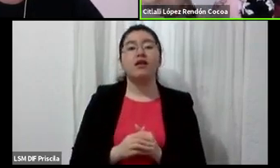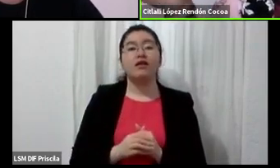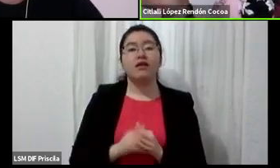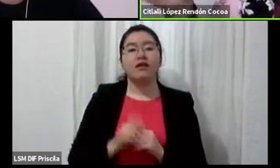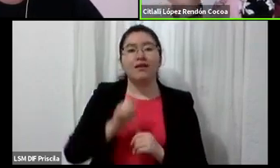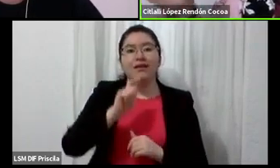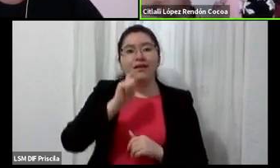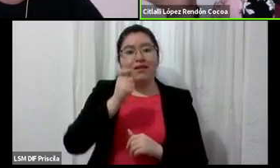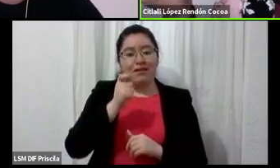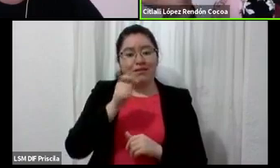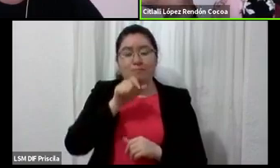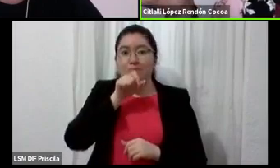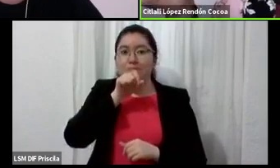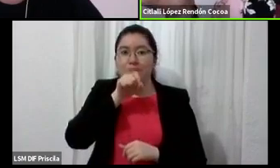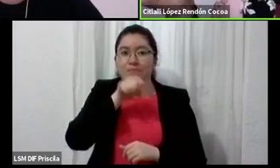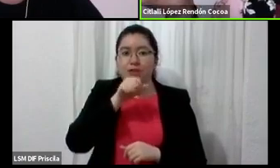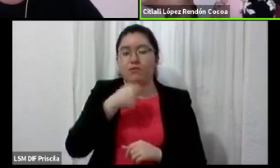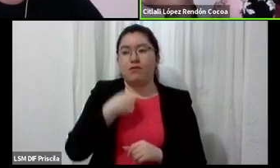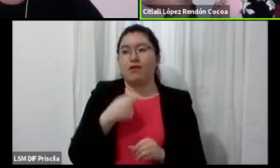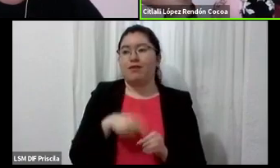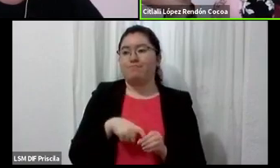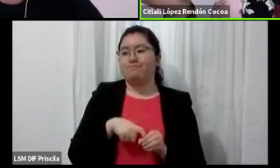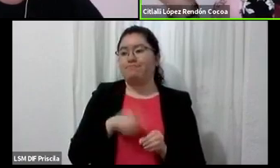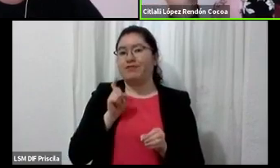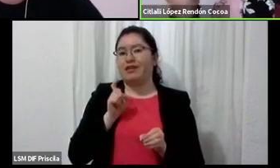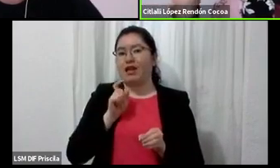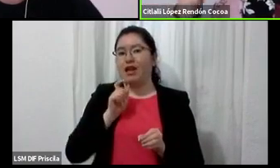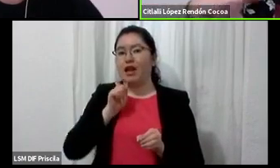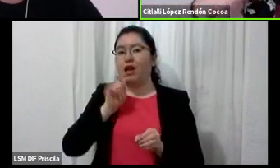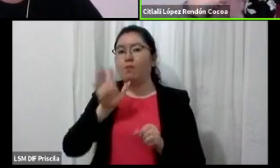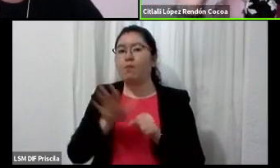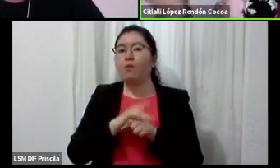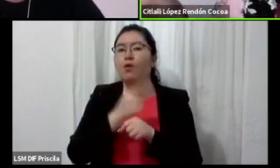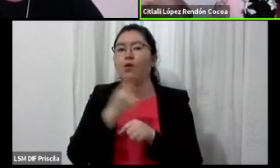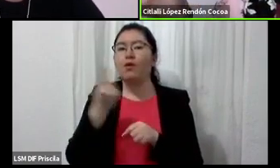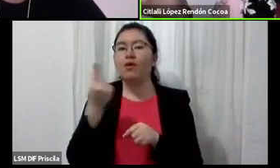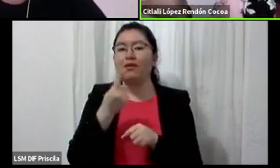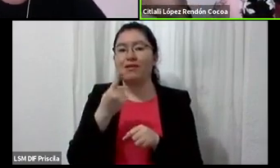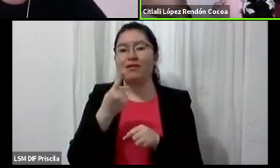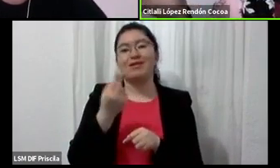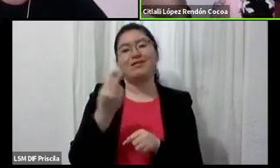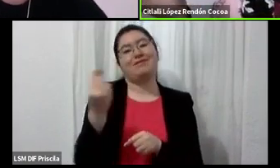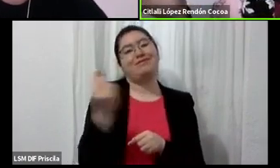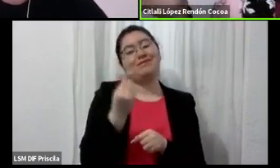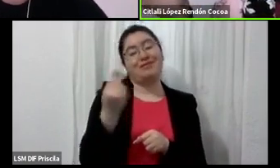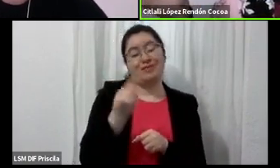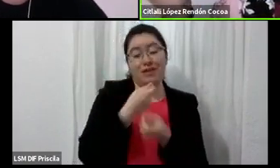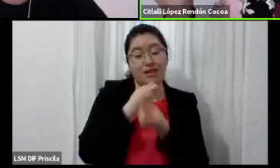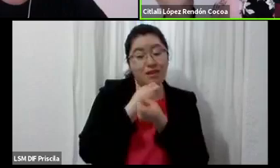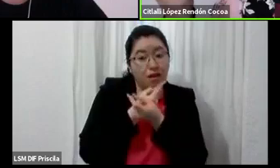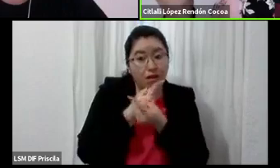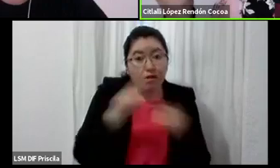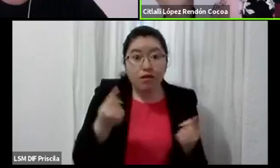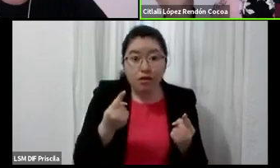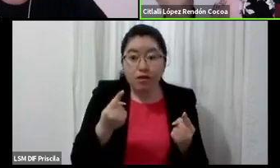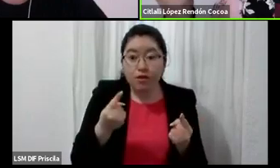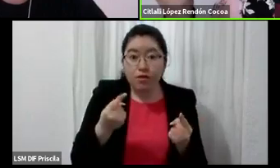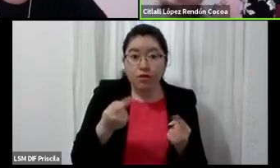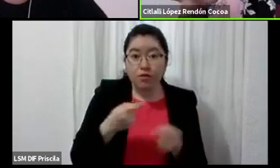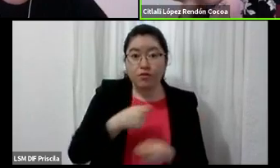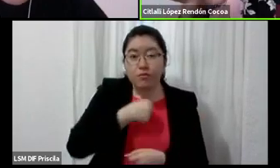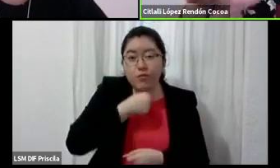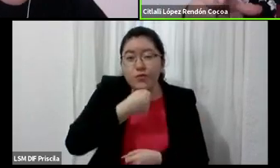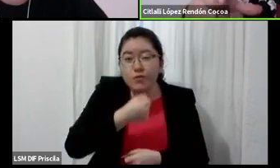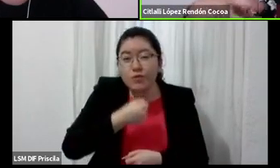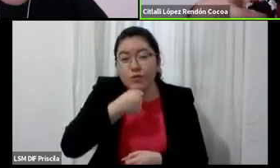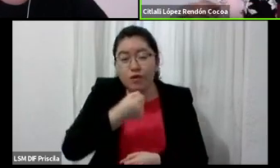suelen desertar por la misma razón, que es estar al cuidado de niños, ancianos y enfermos. Entonces en COCOA lo que buscamos